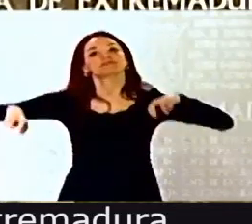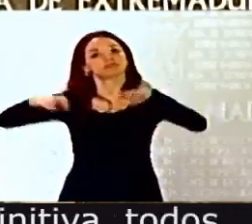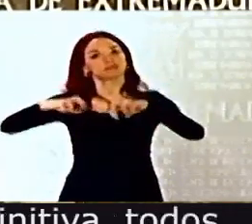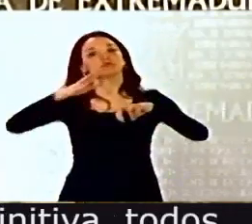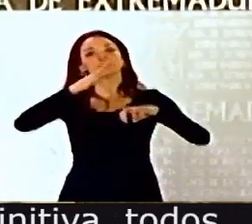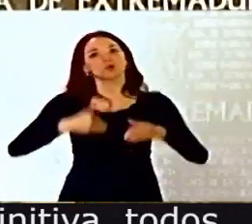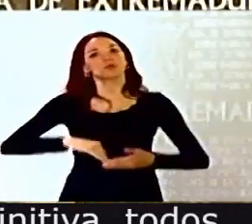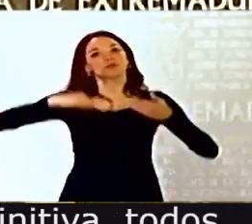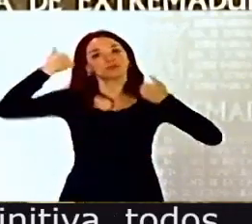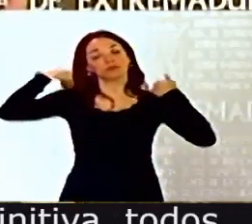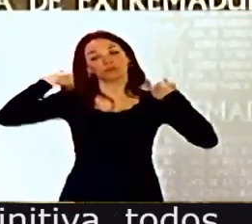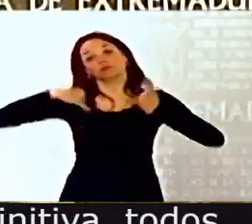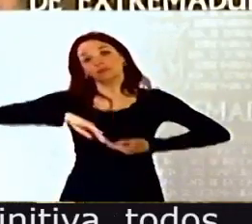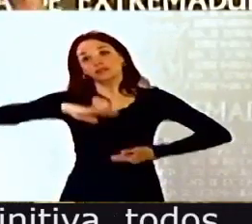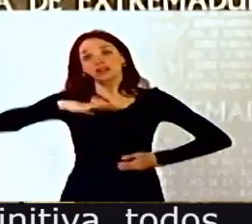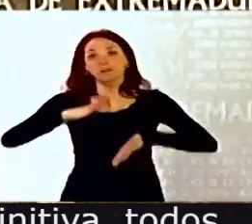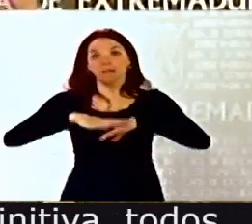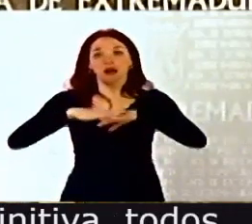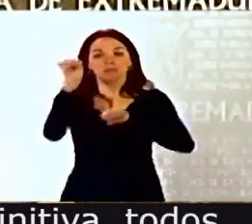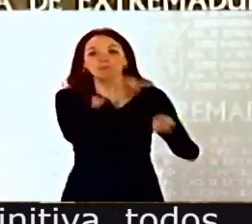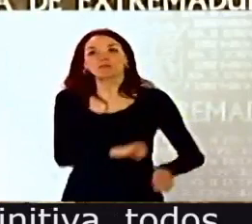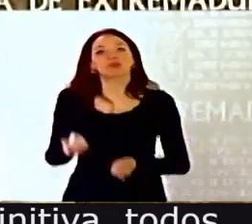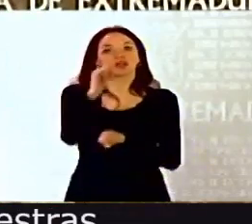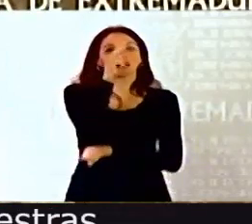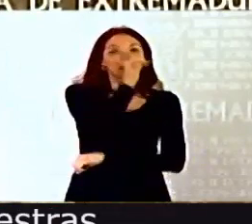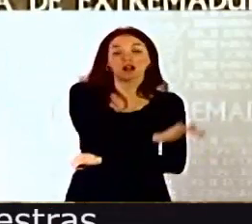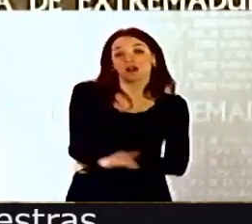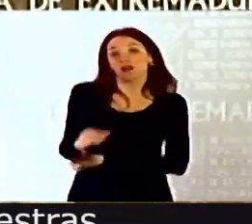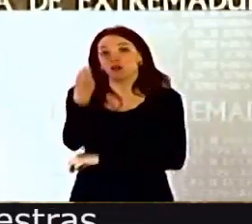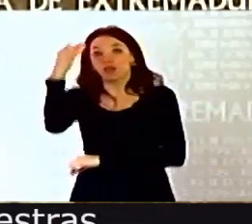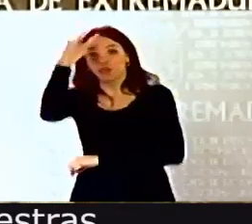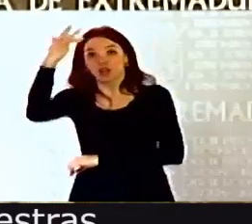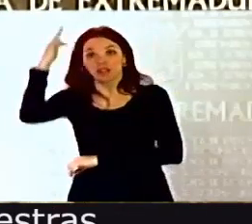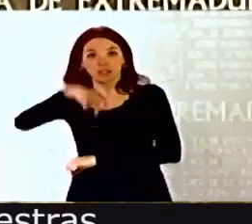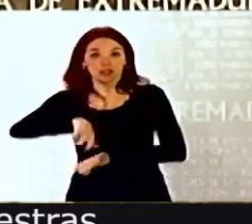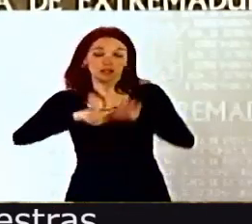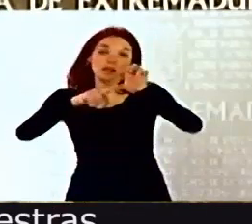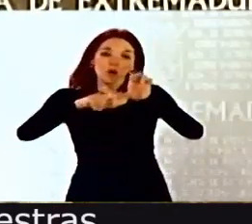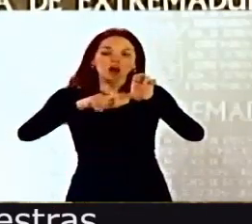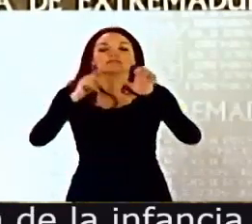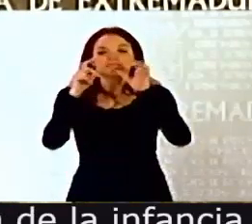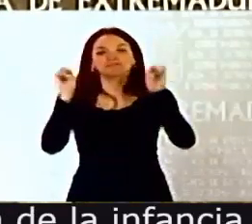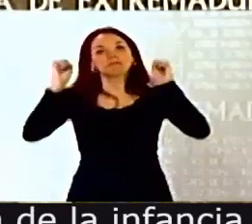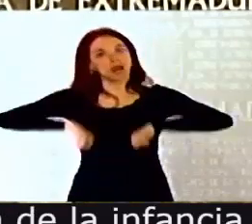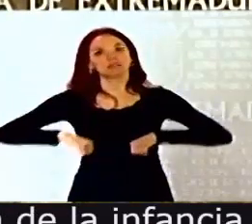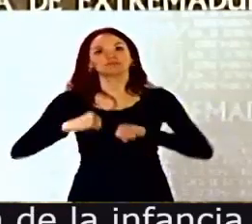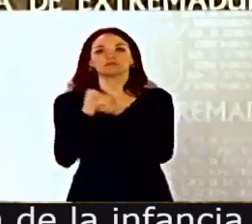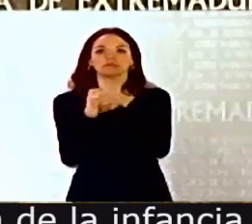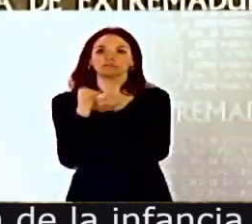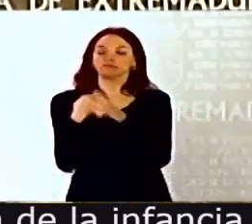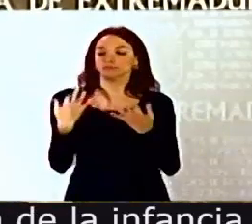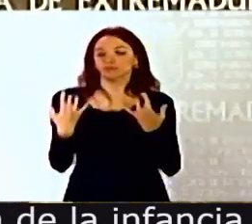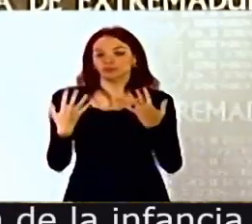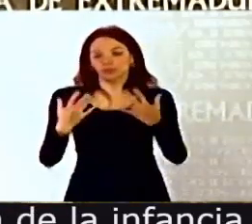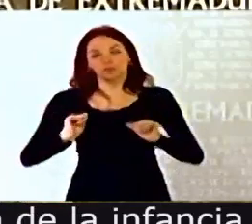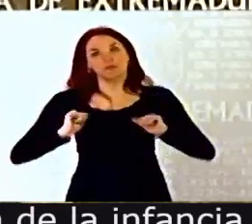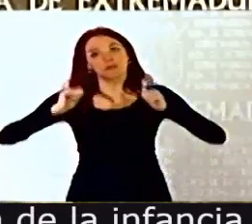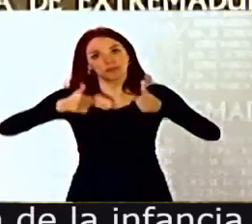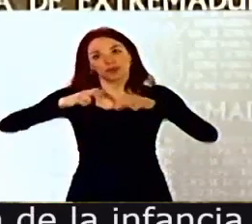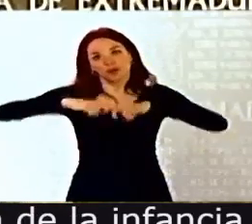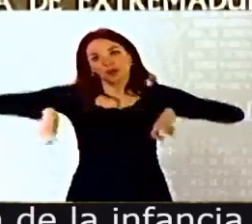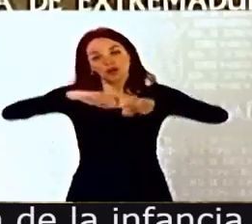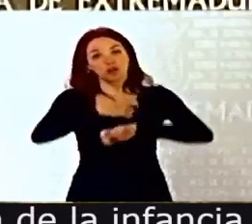competencias y responsabilidades por la protección de la infancia y la adolescencia en la región, nos pusimos en marcha en esa mesa de trabajo, en esa comisión de trabajo